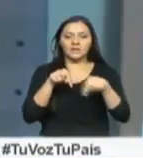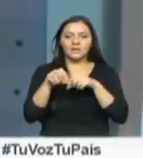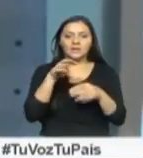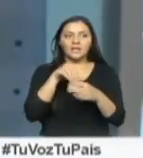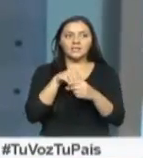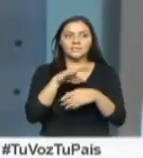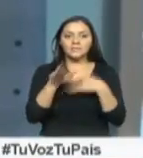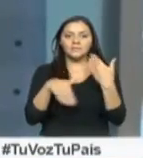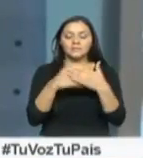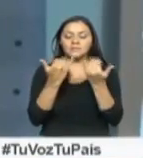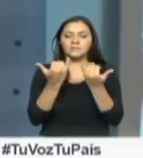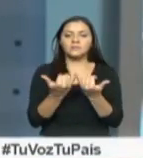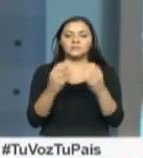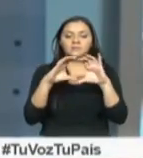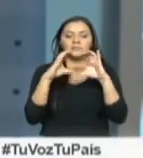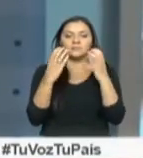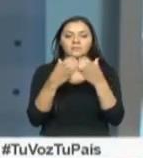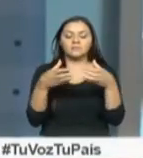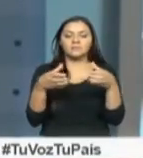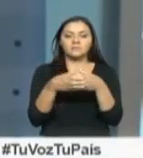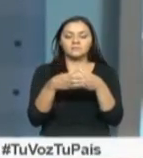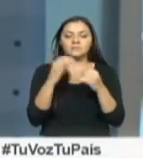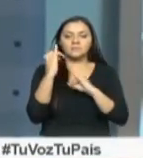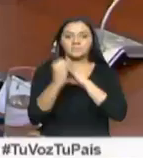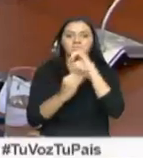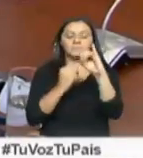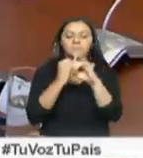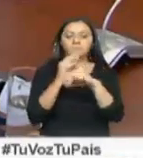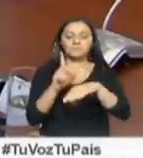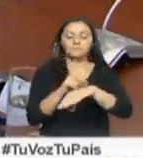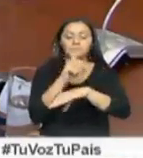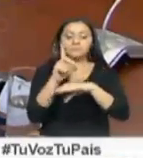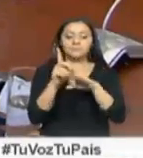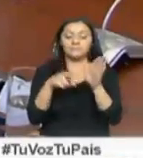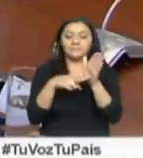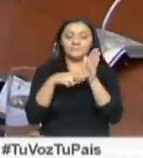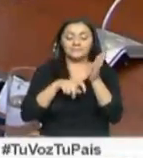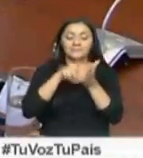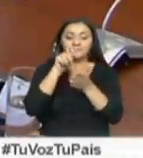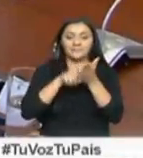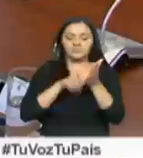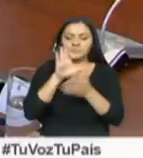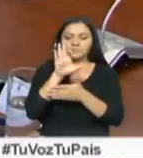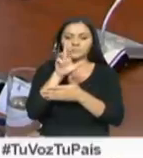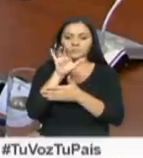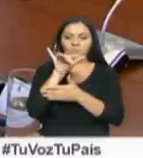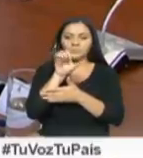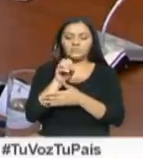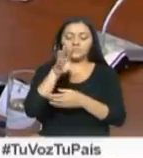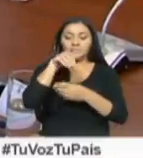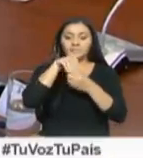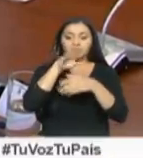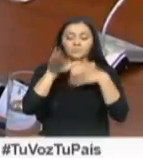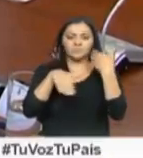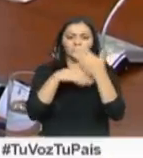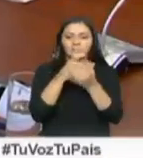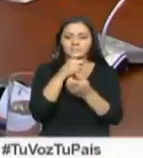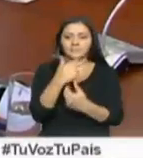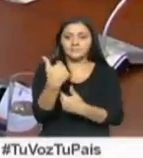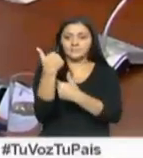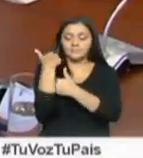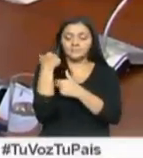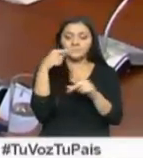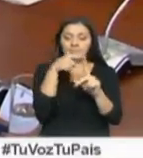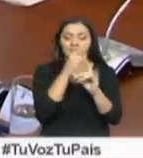lo que hasta la Comisión de Relaciones Internacionales llegó el director nacional del Registro Civil, Jorge Troya, para exponer la nueva competencia que asumió